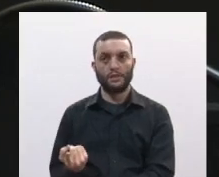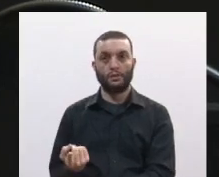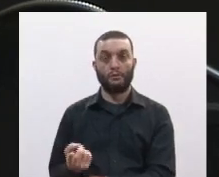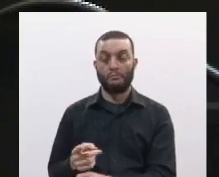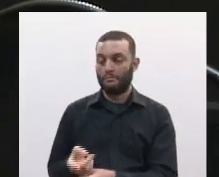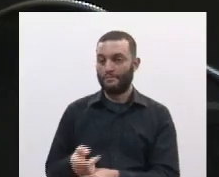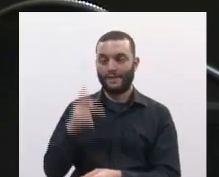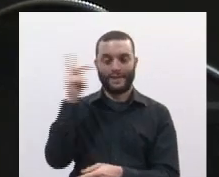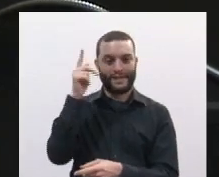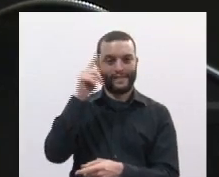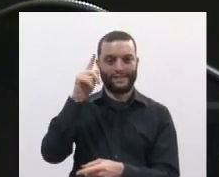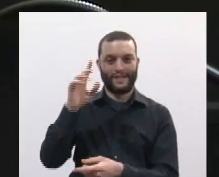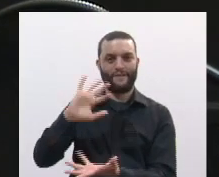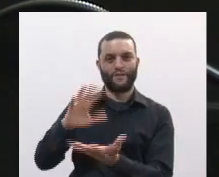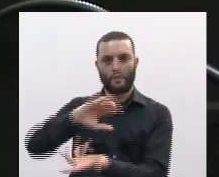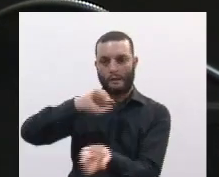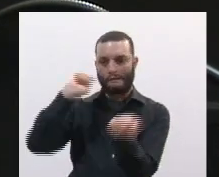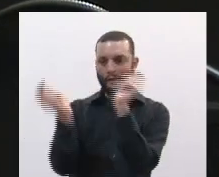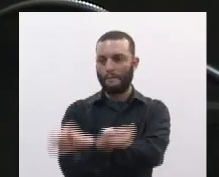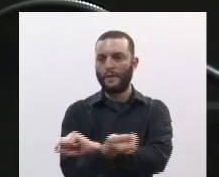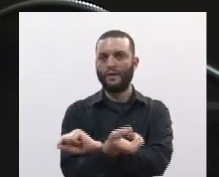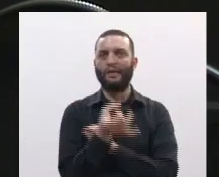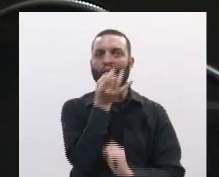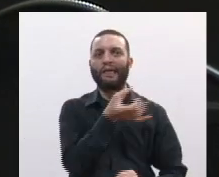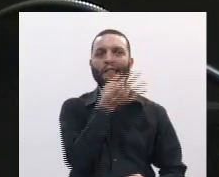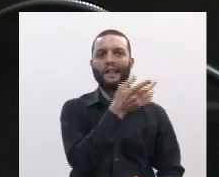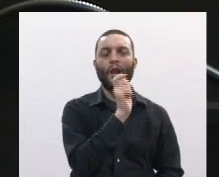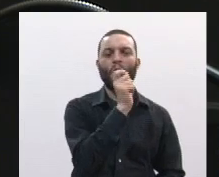los periodistas y a los